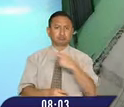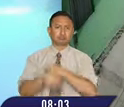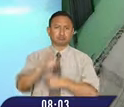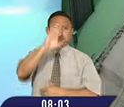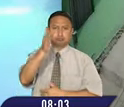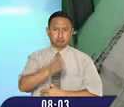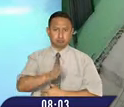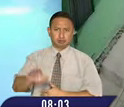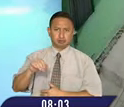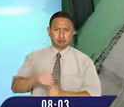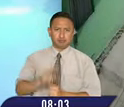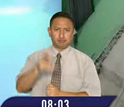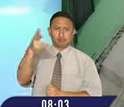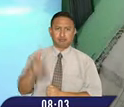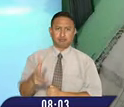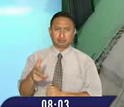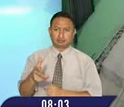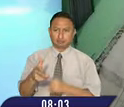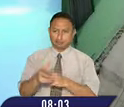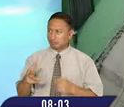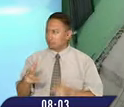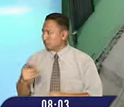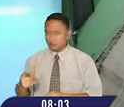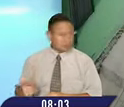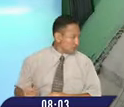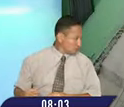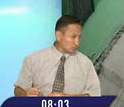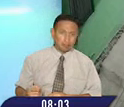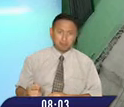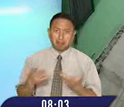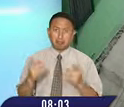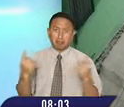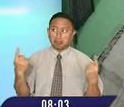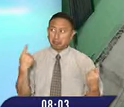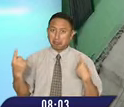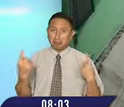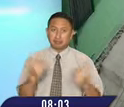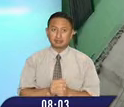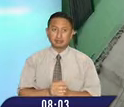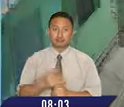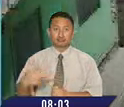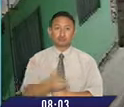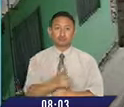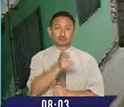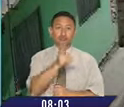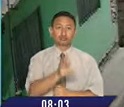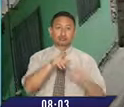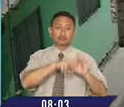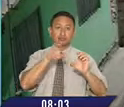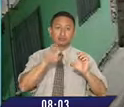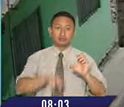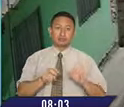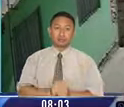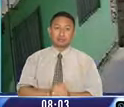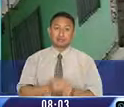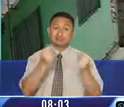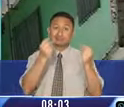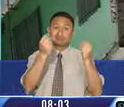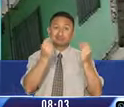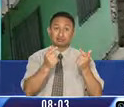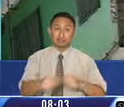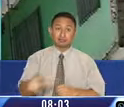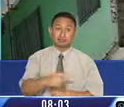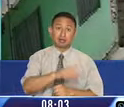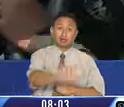encuentra estacionada y sin transeúntes a la vista. Detienen la marcha de su auto, descienden y en cuestión de segundos abren el